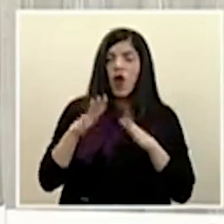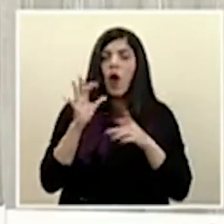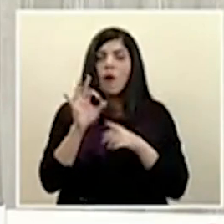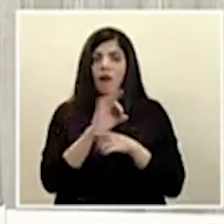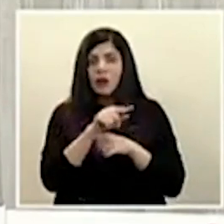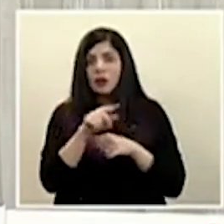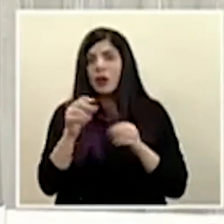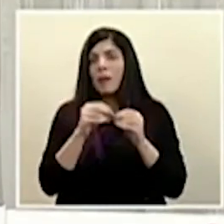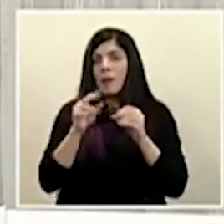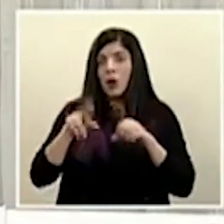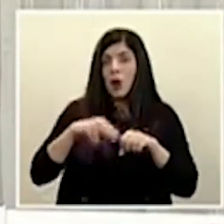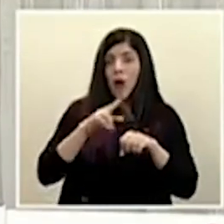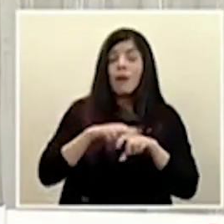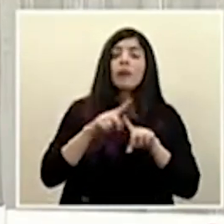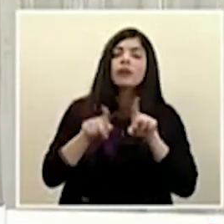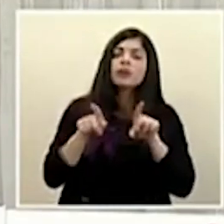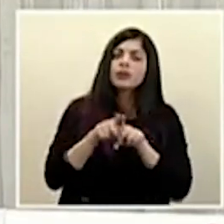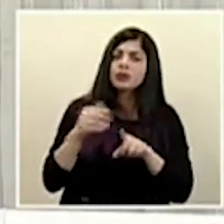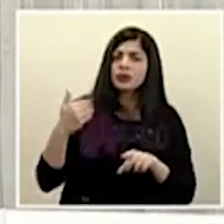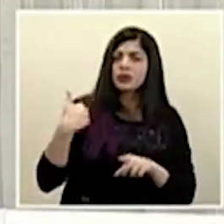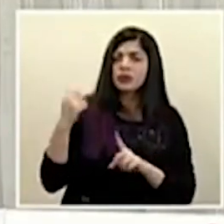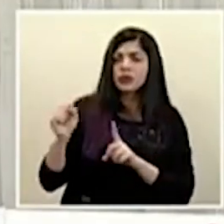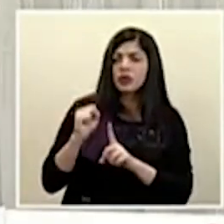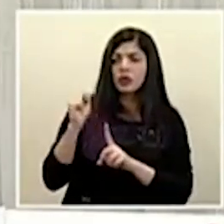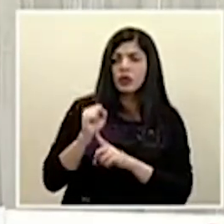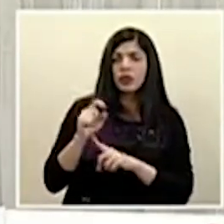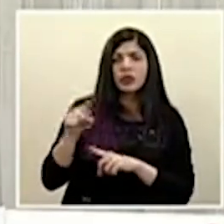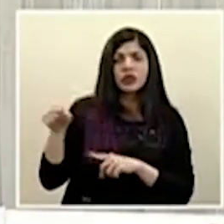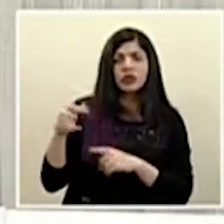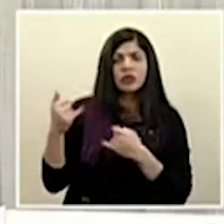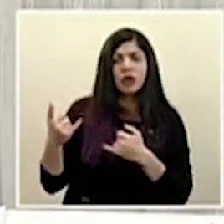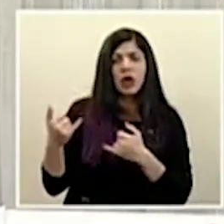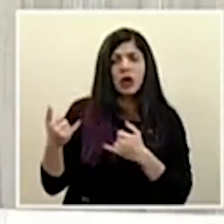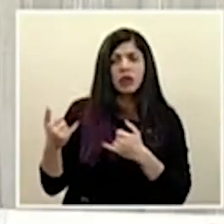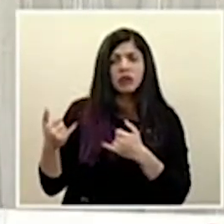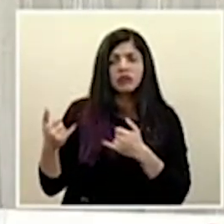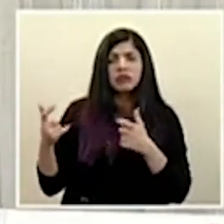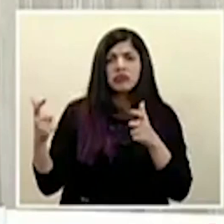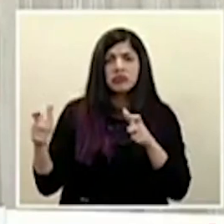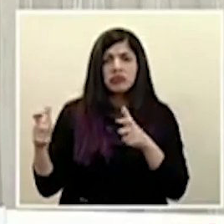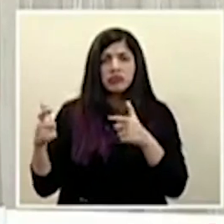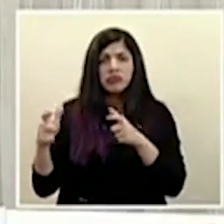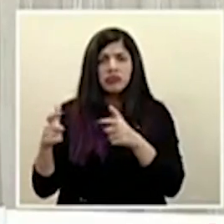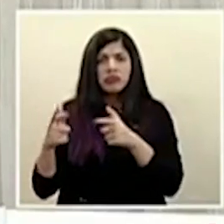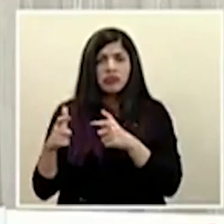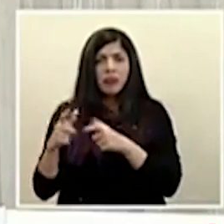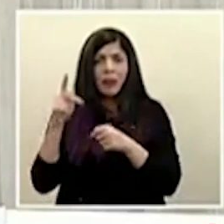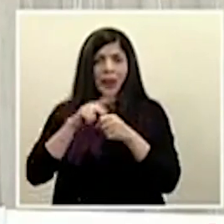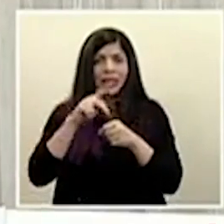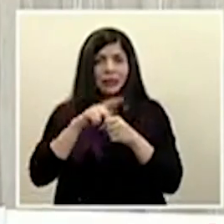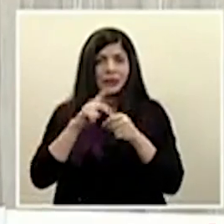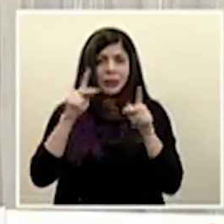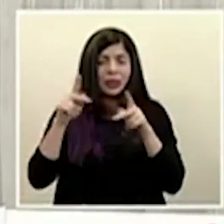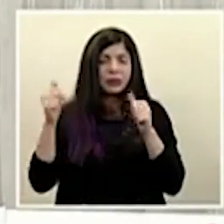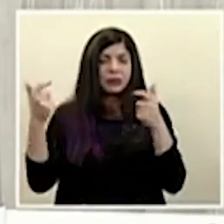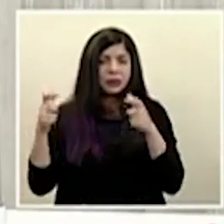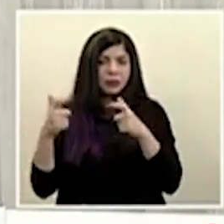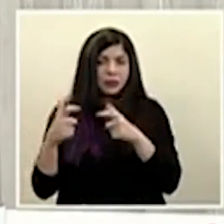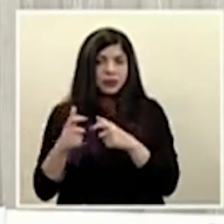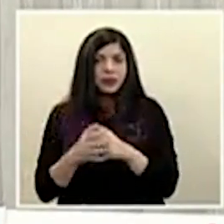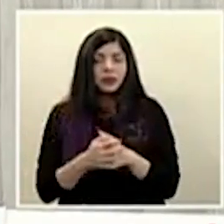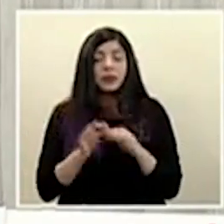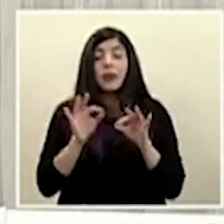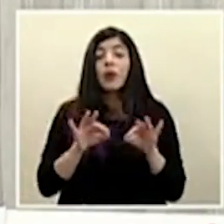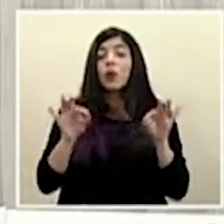la página, sino que también tenemos esta situación de que ha venido, ¿verdad?, reduciéndose la participación de las personas. Y